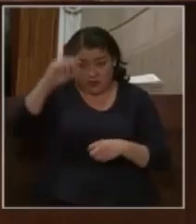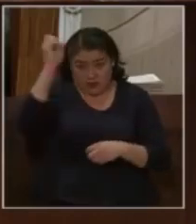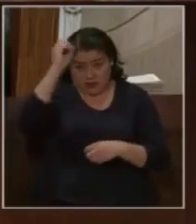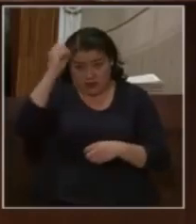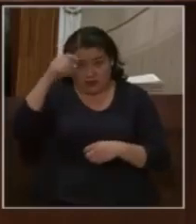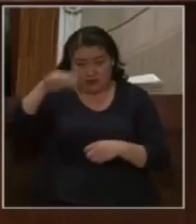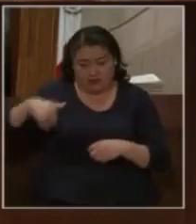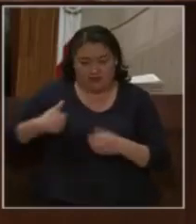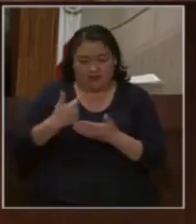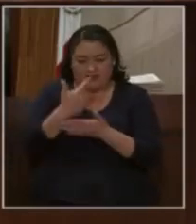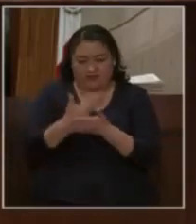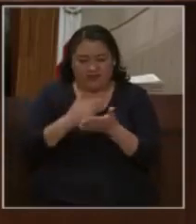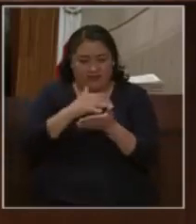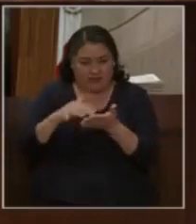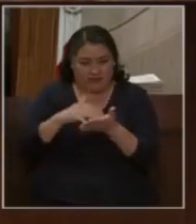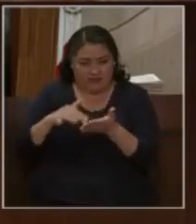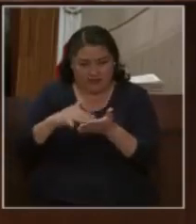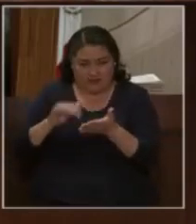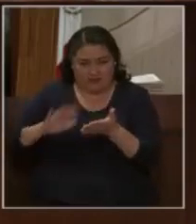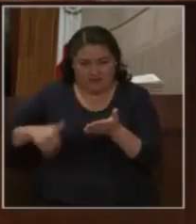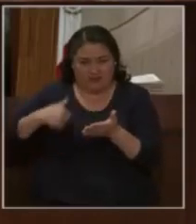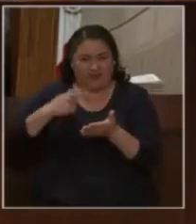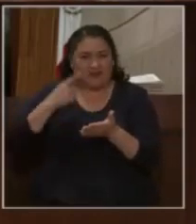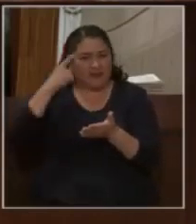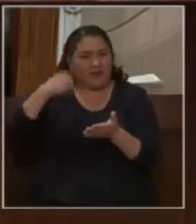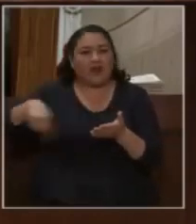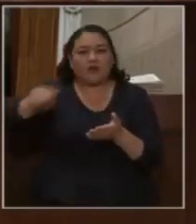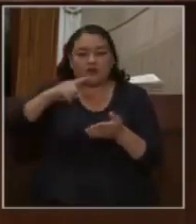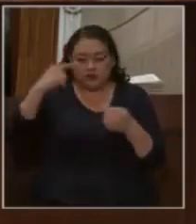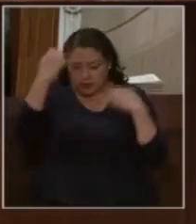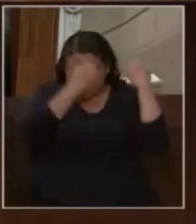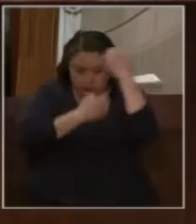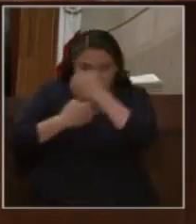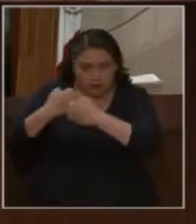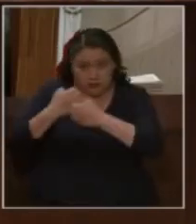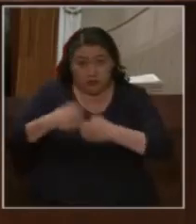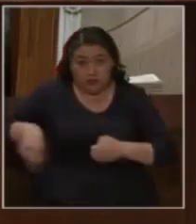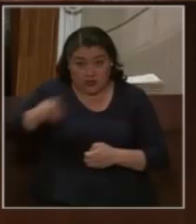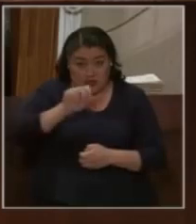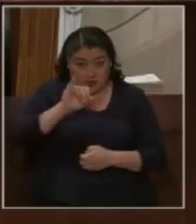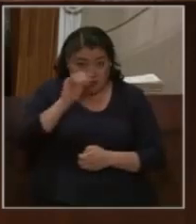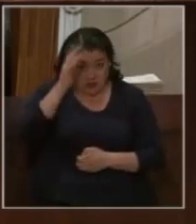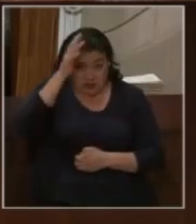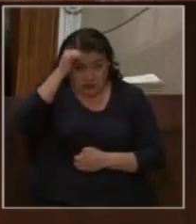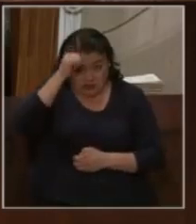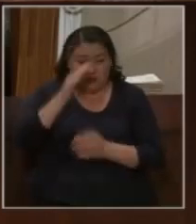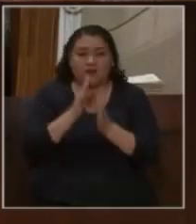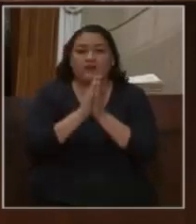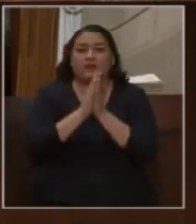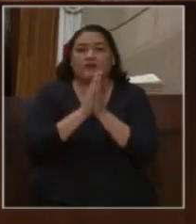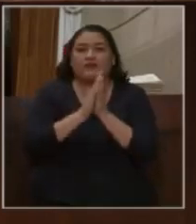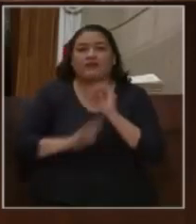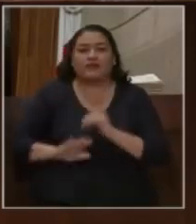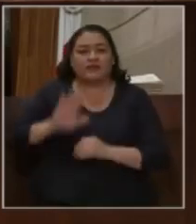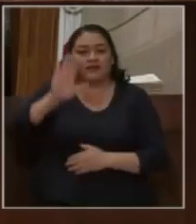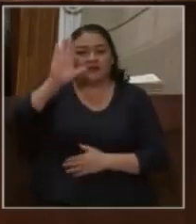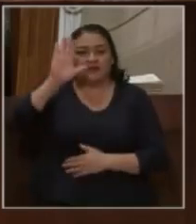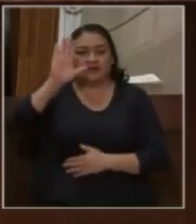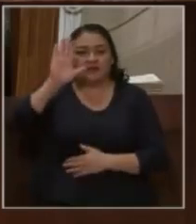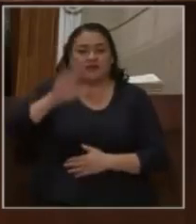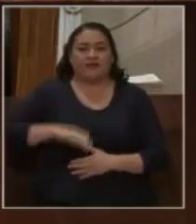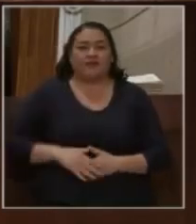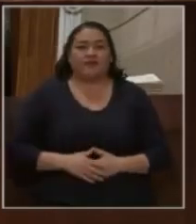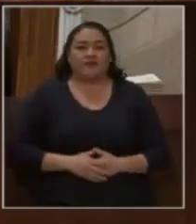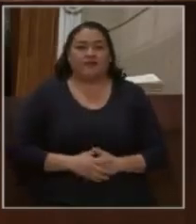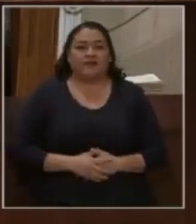consideración el orden del día con los asuntos listados para su resolución. Si hay conformidad, sírvanse manifestarlo de